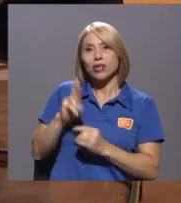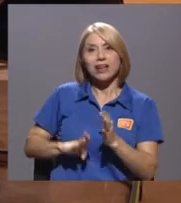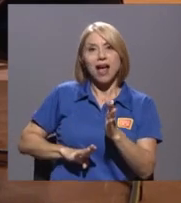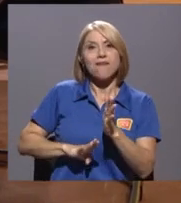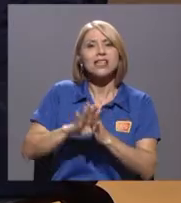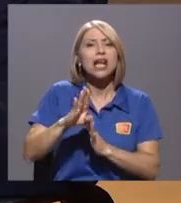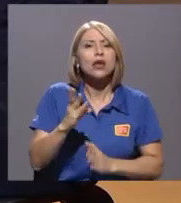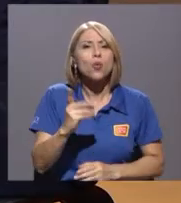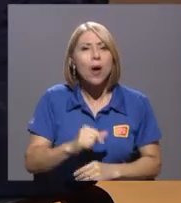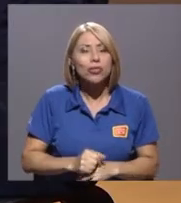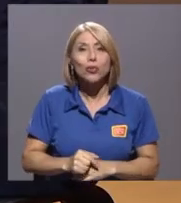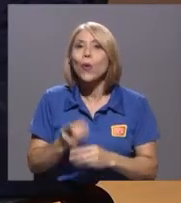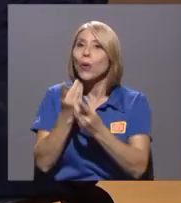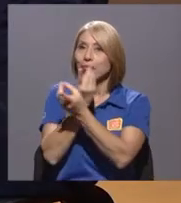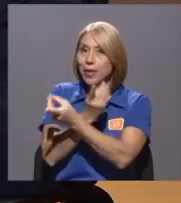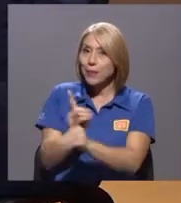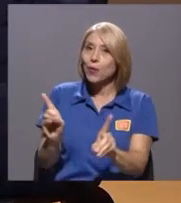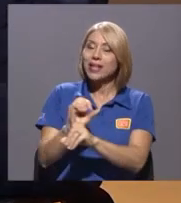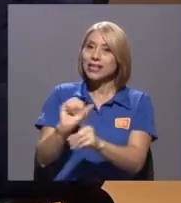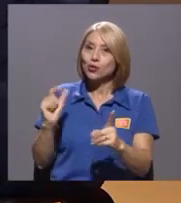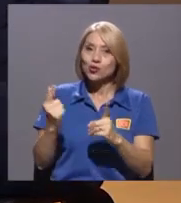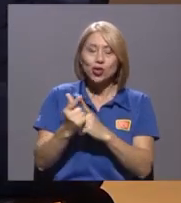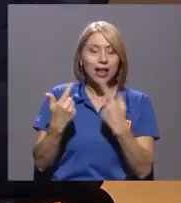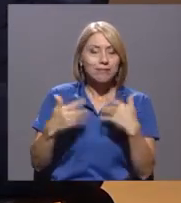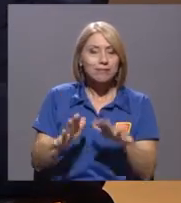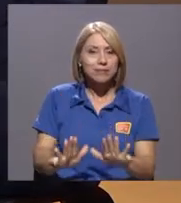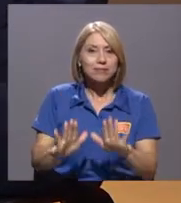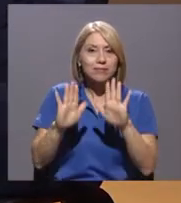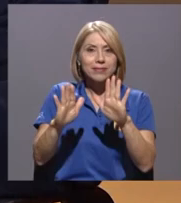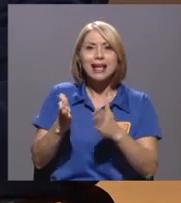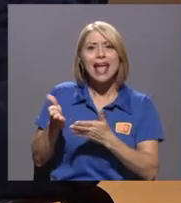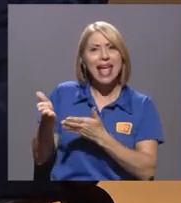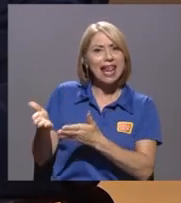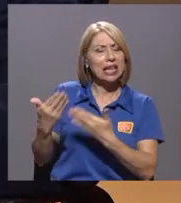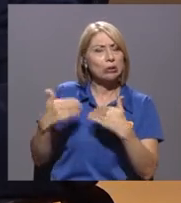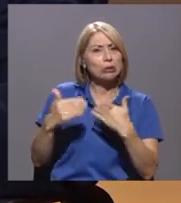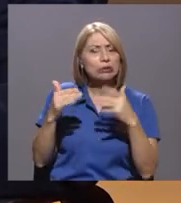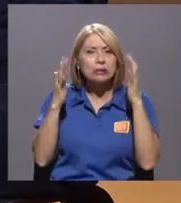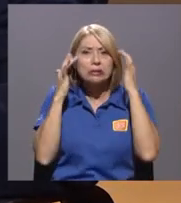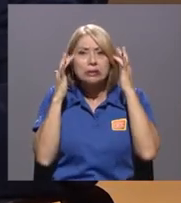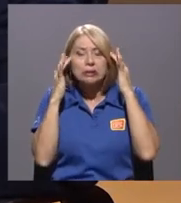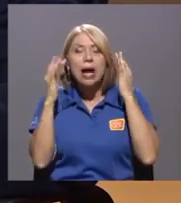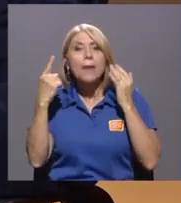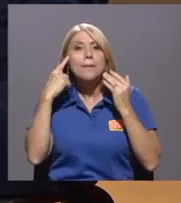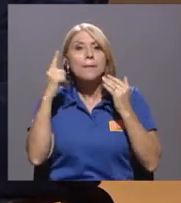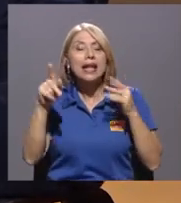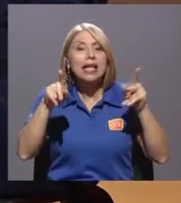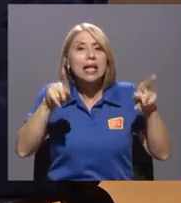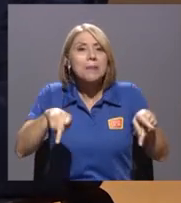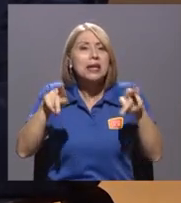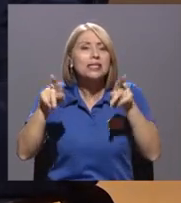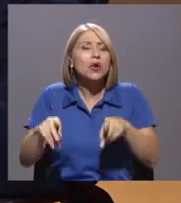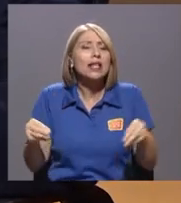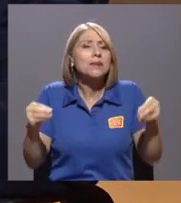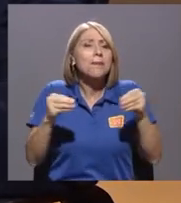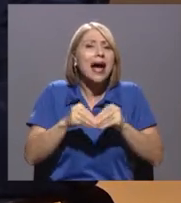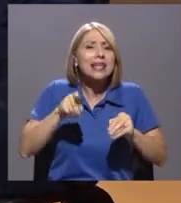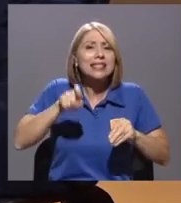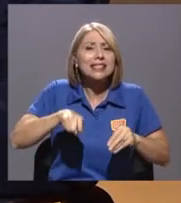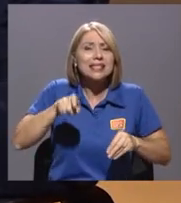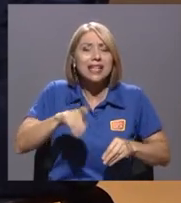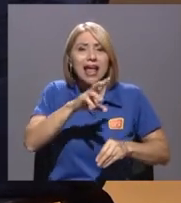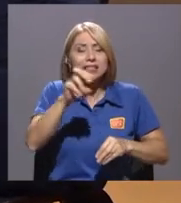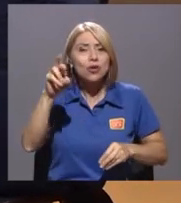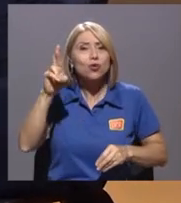excelencia yo tenía una gran preocupación porque la llegar a la salud a las personas más necesitadas de